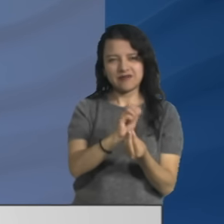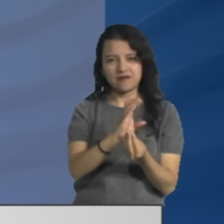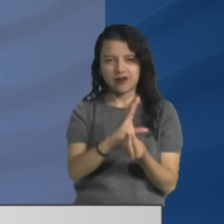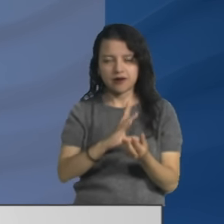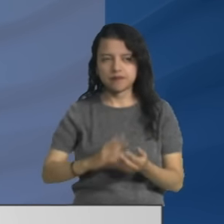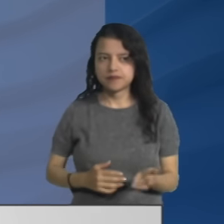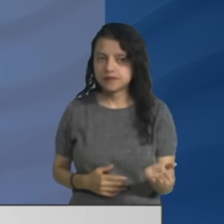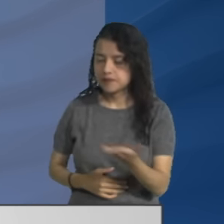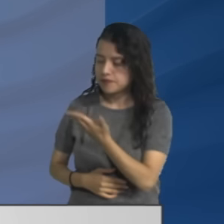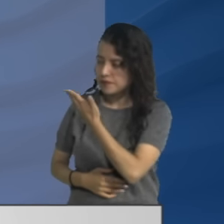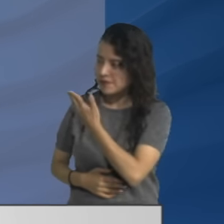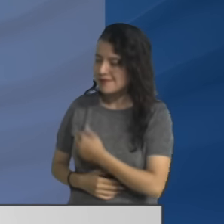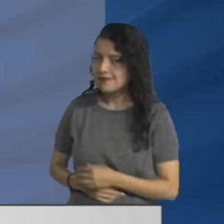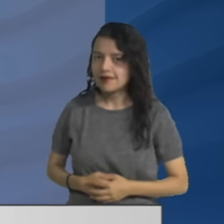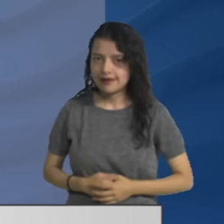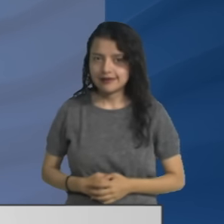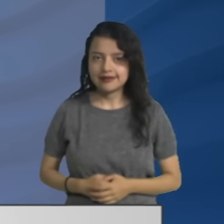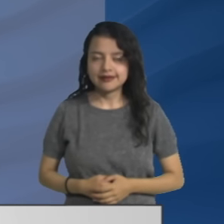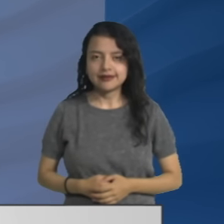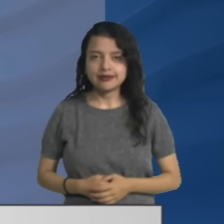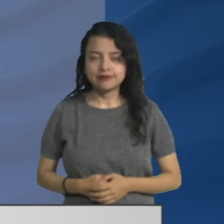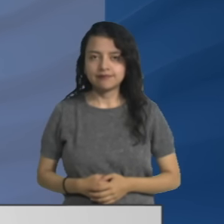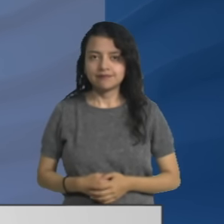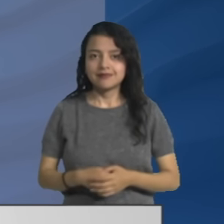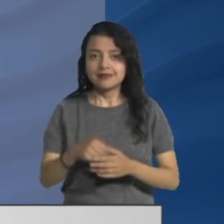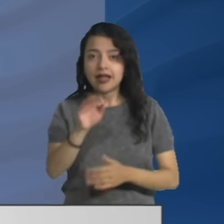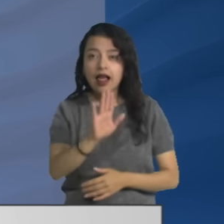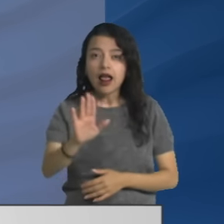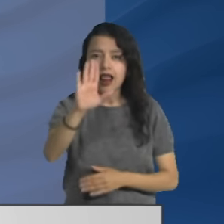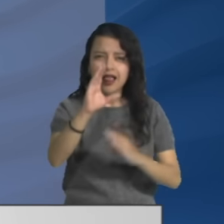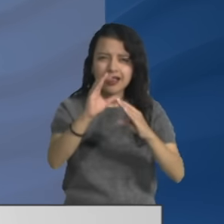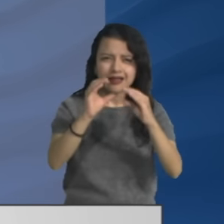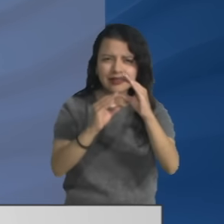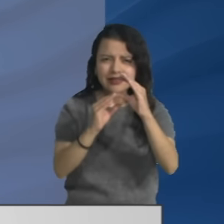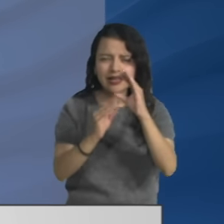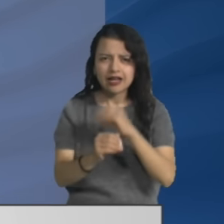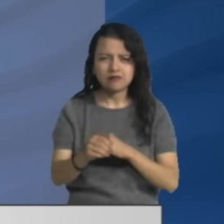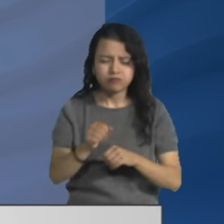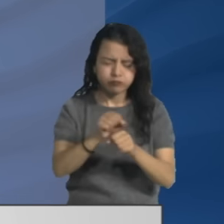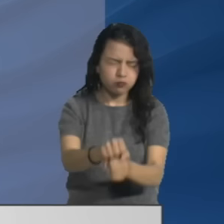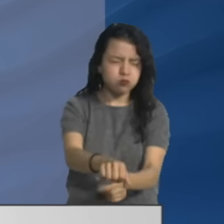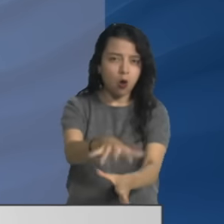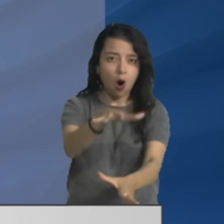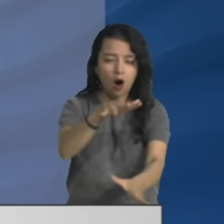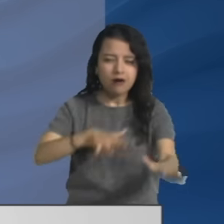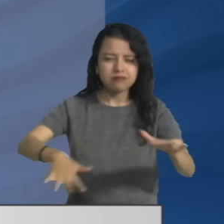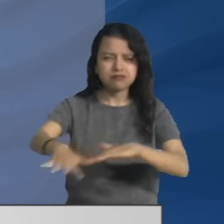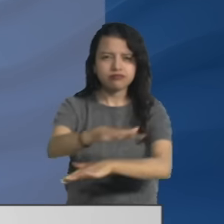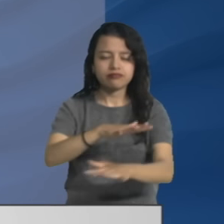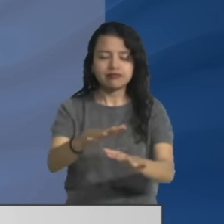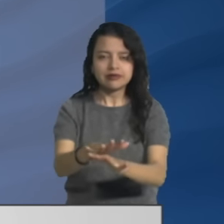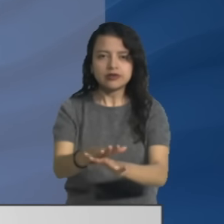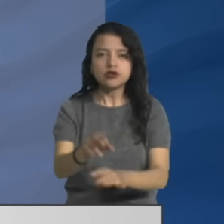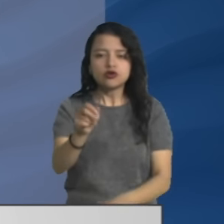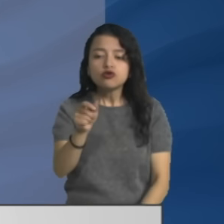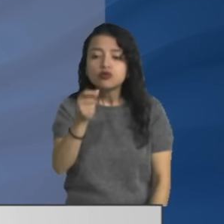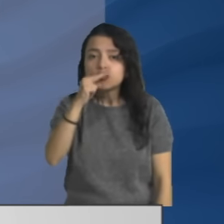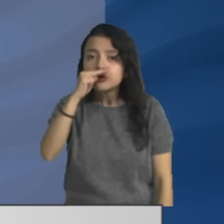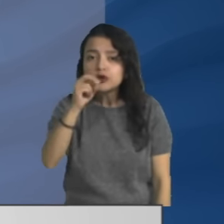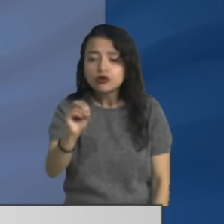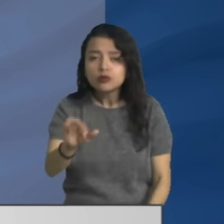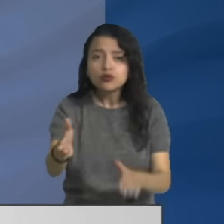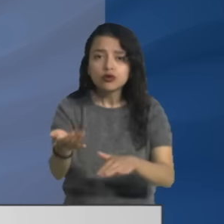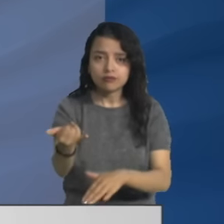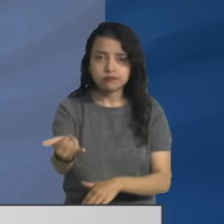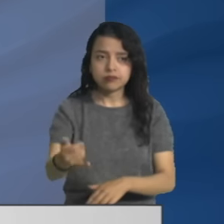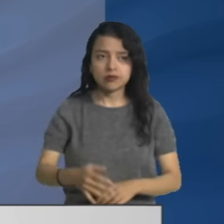rural del corregimiento del Plateado en el municipio de Argelia, departamento del Cauca. Un menor de edad asesinado por la activación de un artefacto